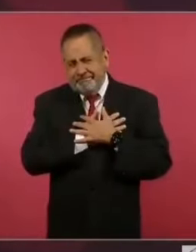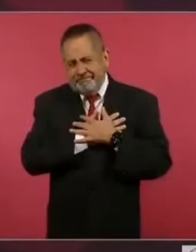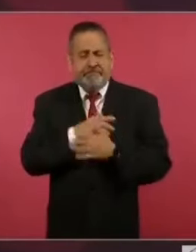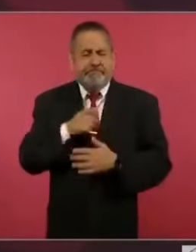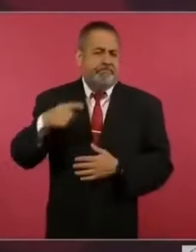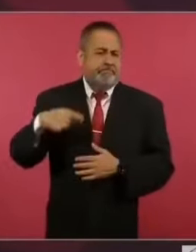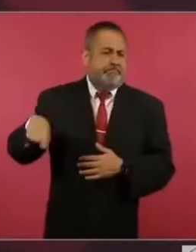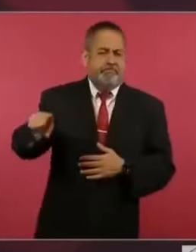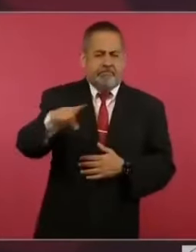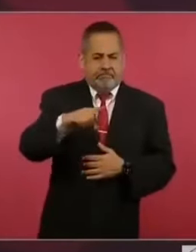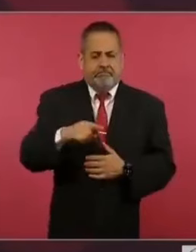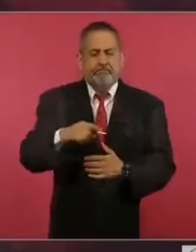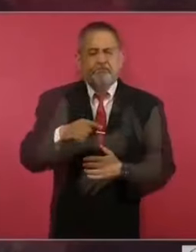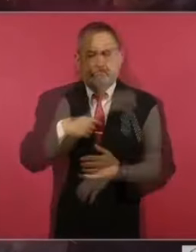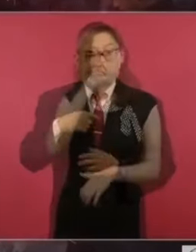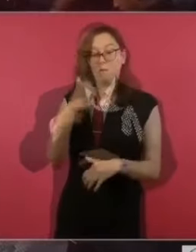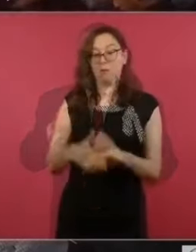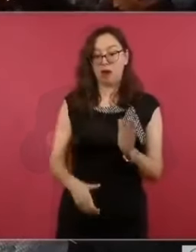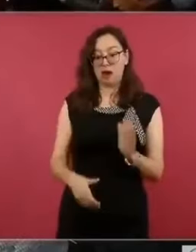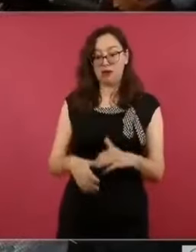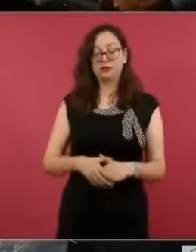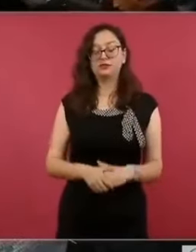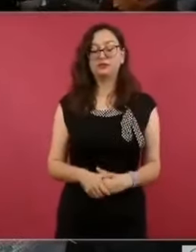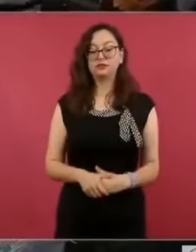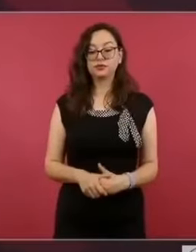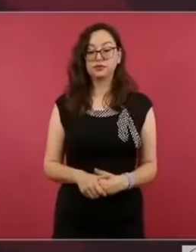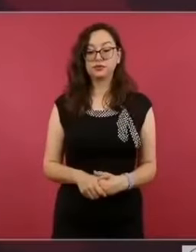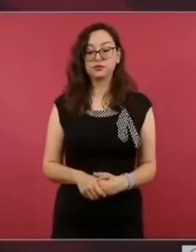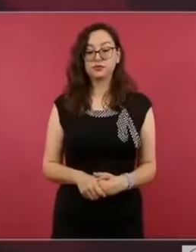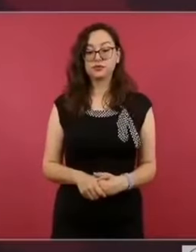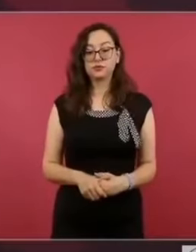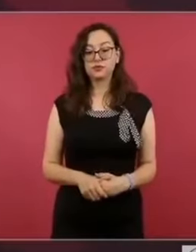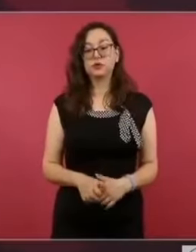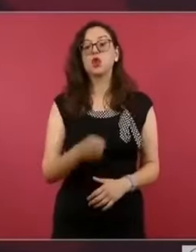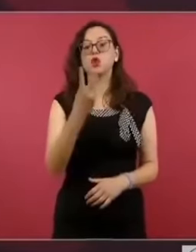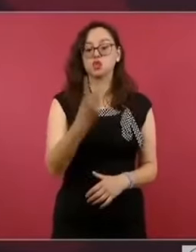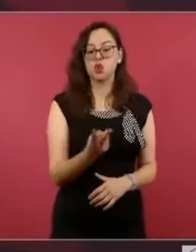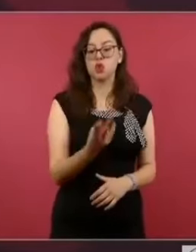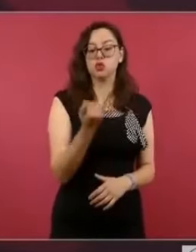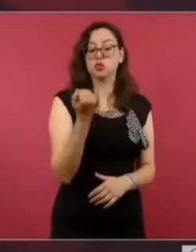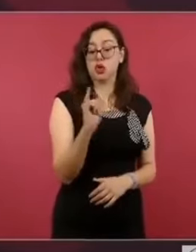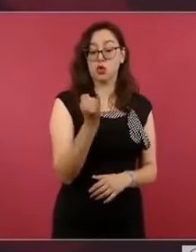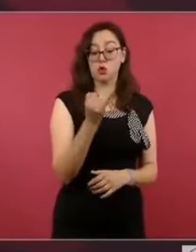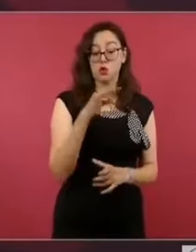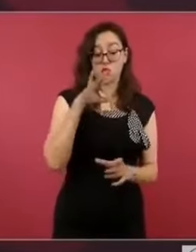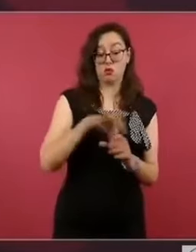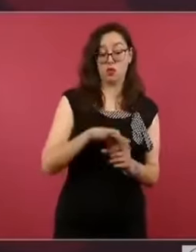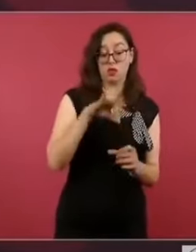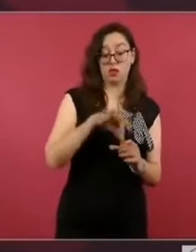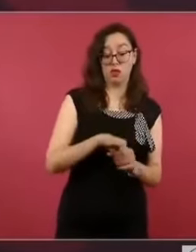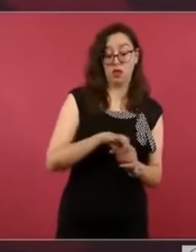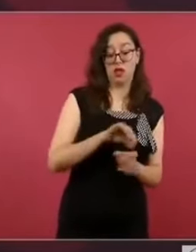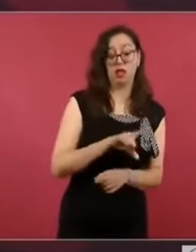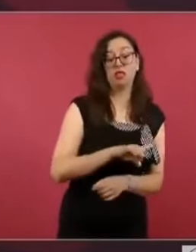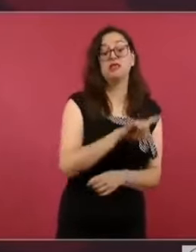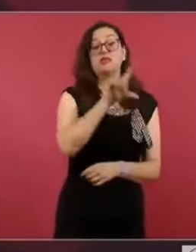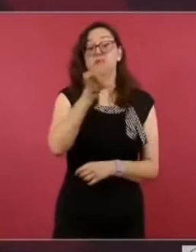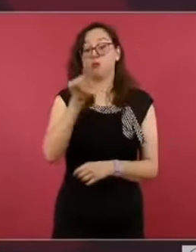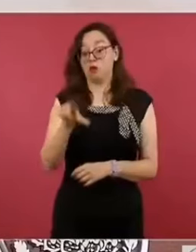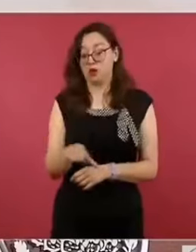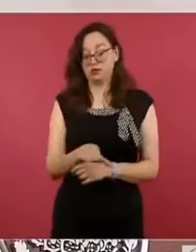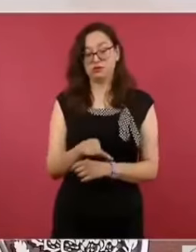personas puedan participar después del día 2 voy a